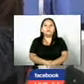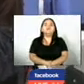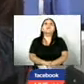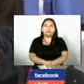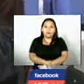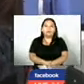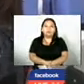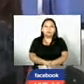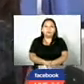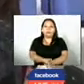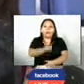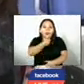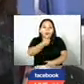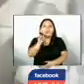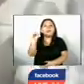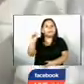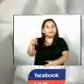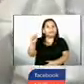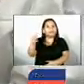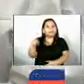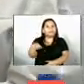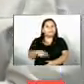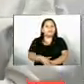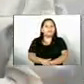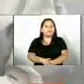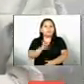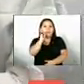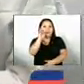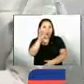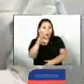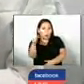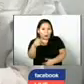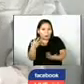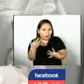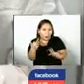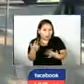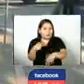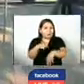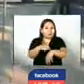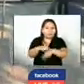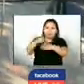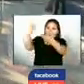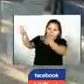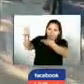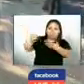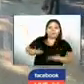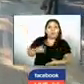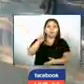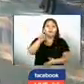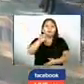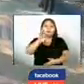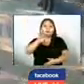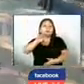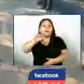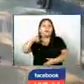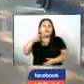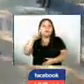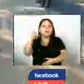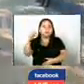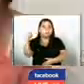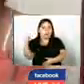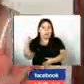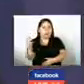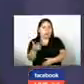el ministro de salud mencionaba que en las próximas horas llegará al país un lote de 150 mil vacunas que será de la